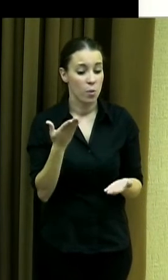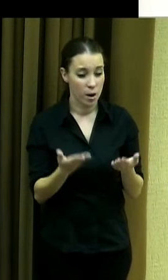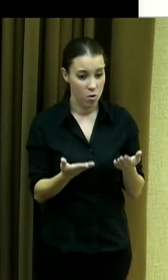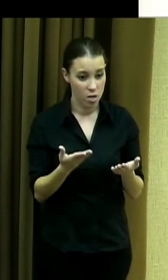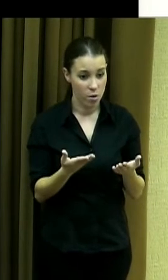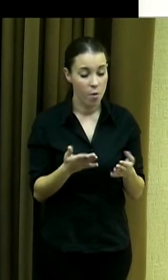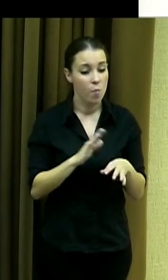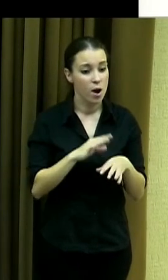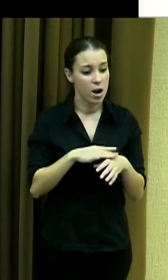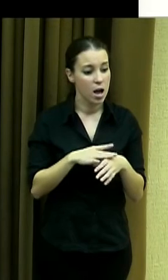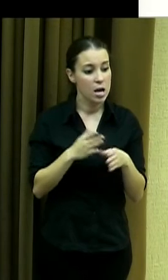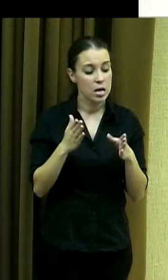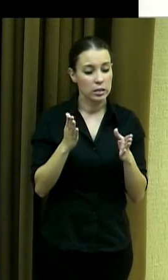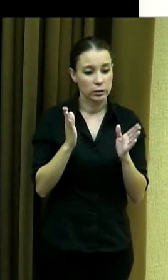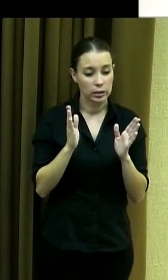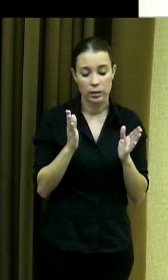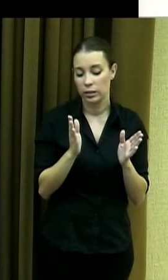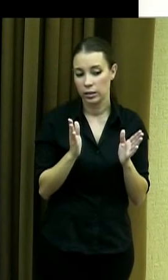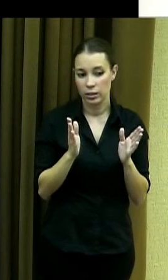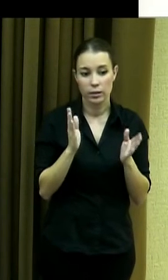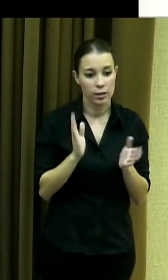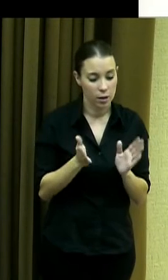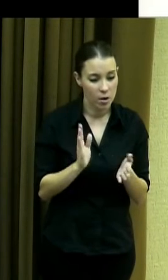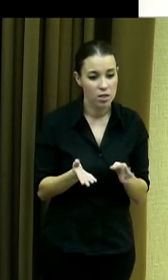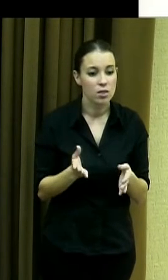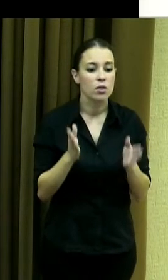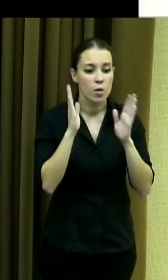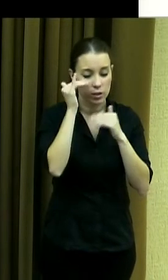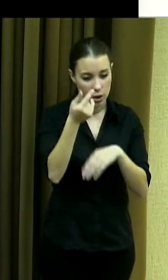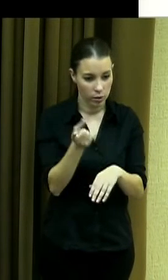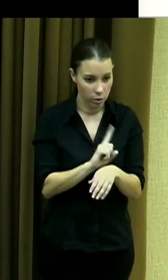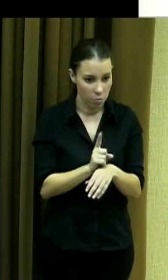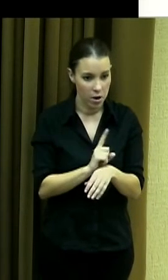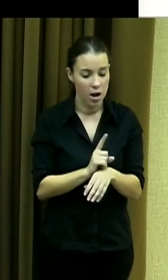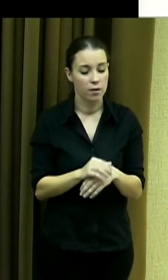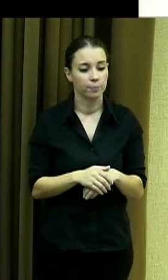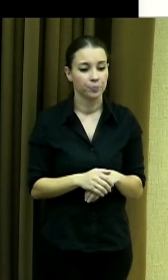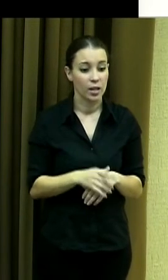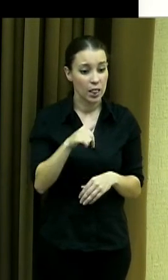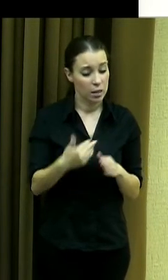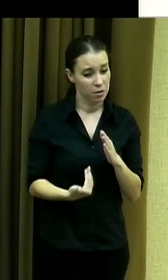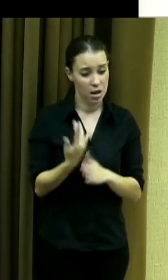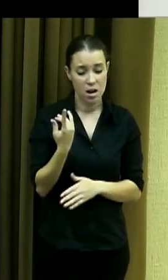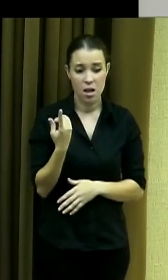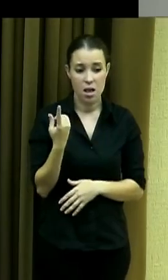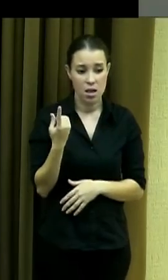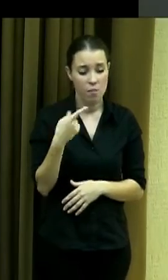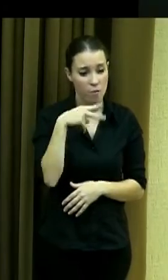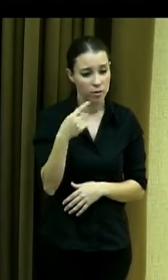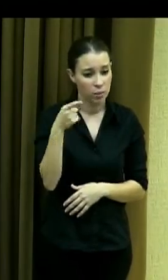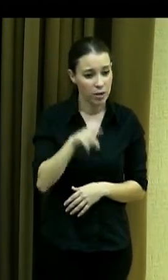que reciban el tratamiento de atención temprana. Bien, un poco, como hemos hablado esta mañana también de perspectiva histórica,